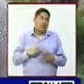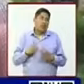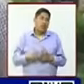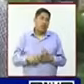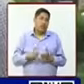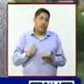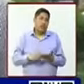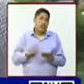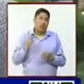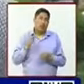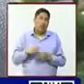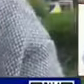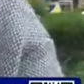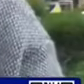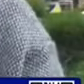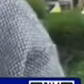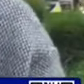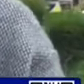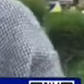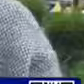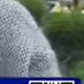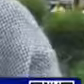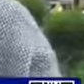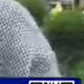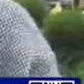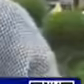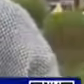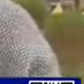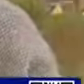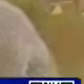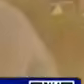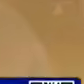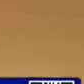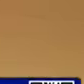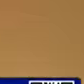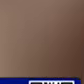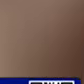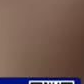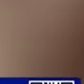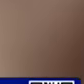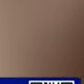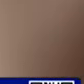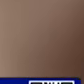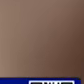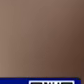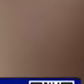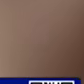Entonces, esto es parte de un curso evolutivo también largo y también dificultoso.